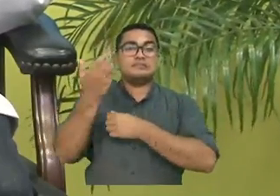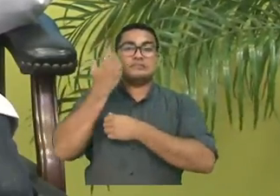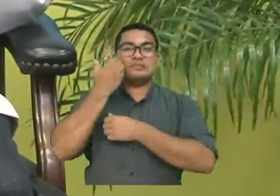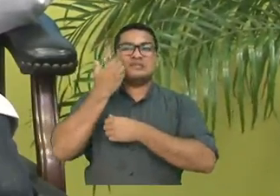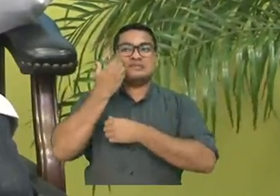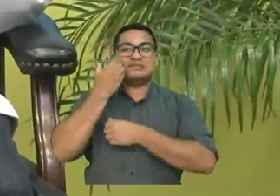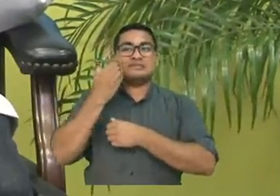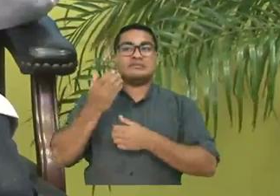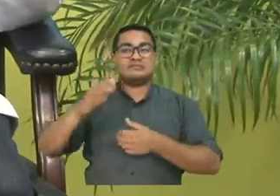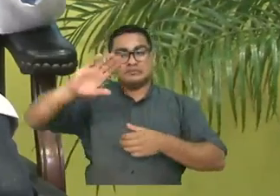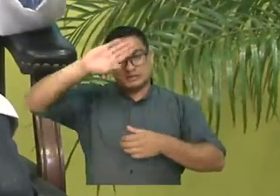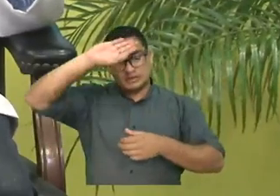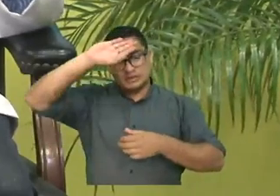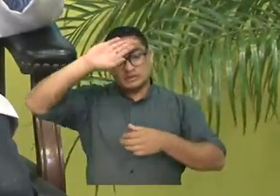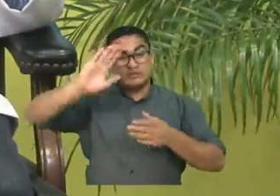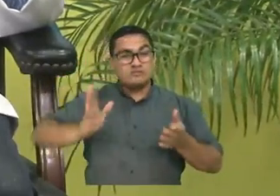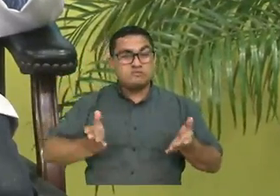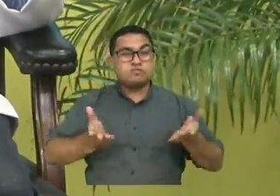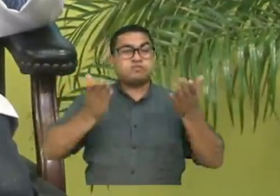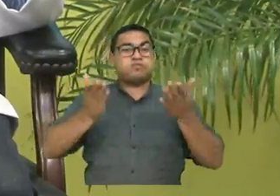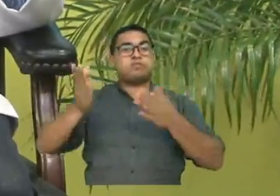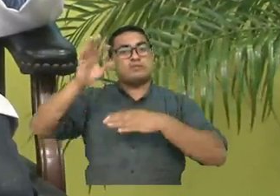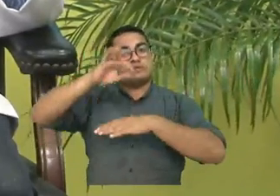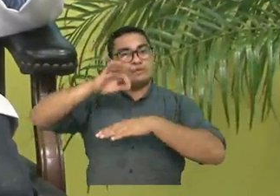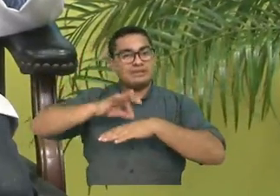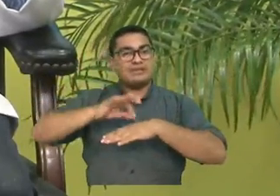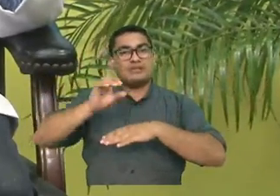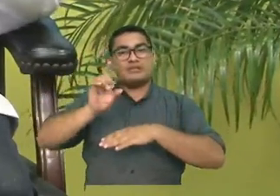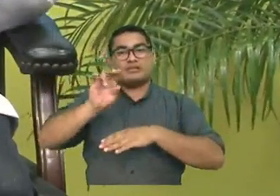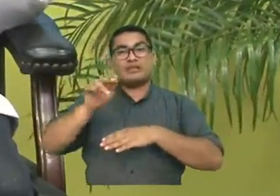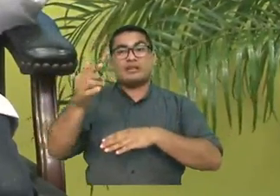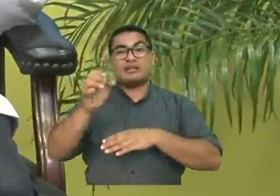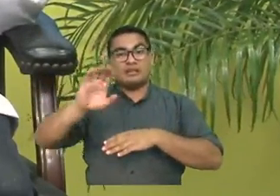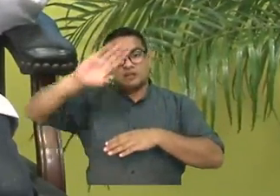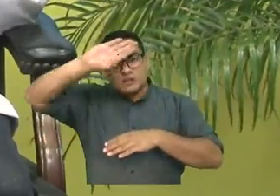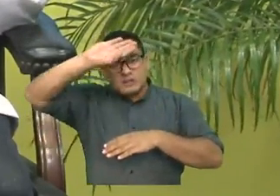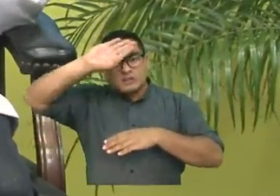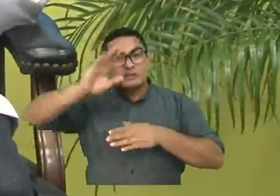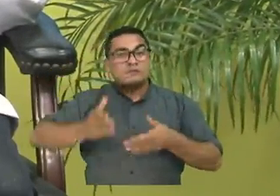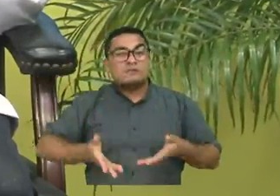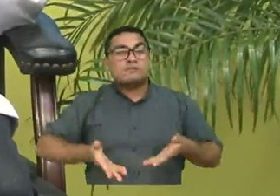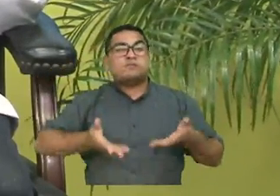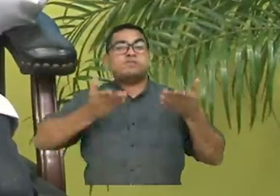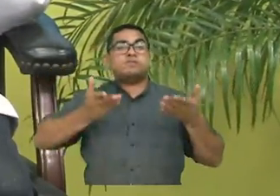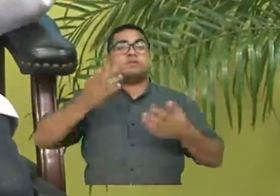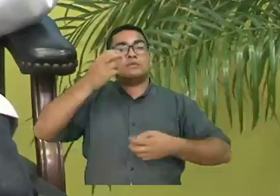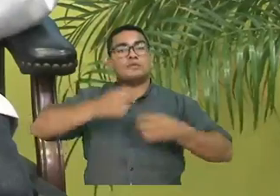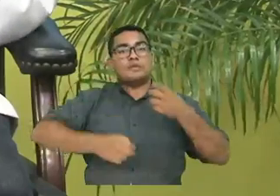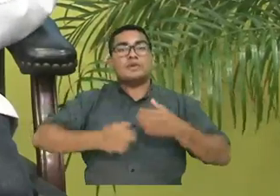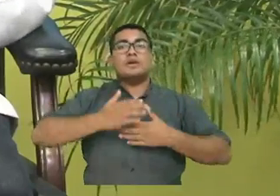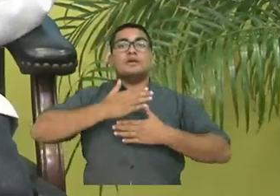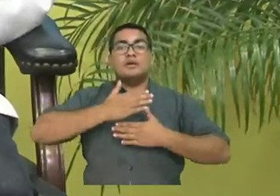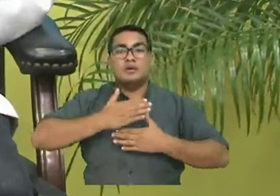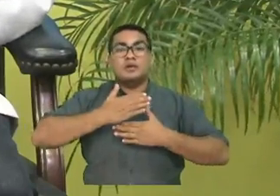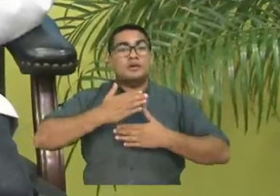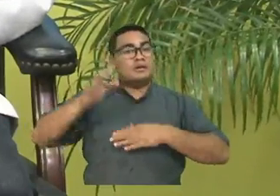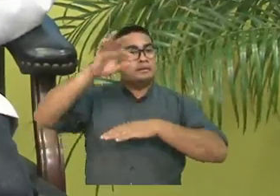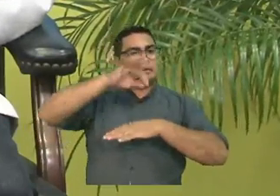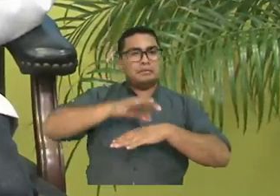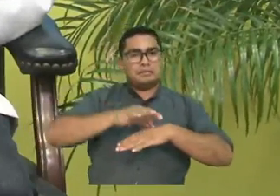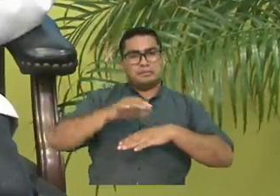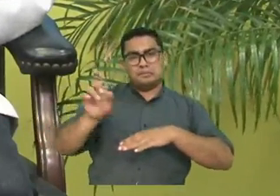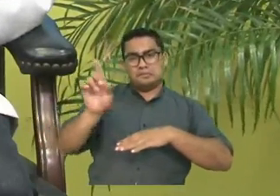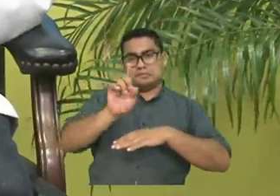decía que fiebre alta, el dengue da fiebre alta, ¿verdad? El problema respiratorio, el dengue no da problema